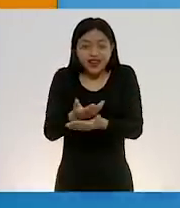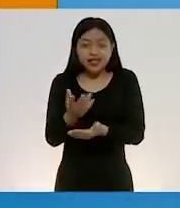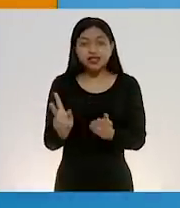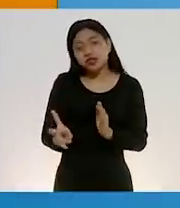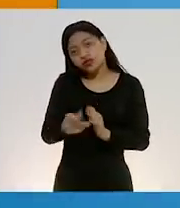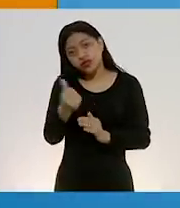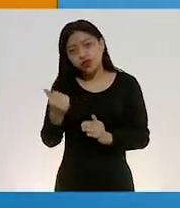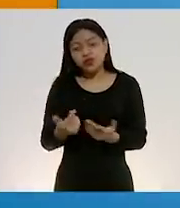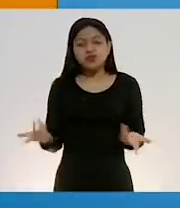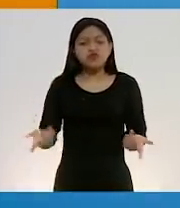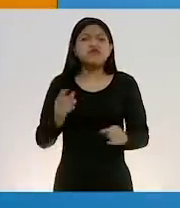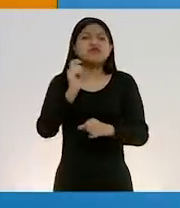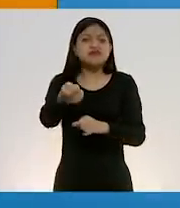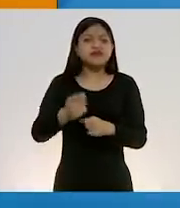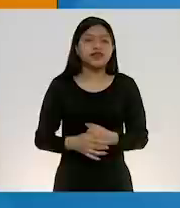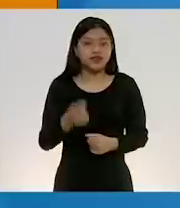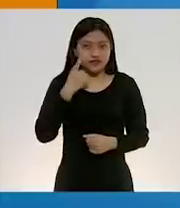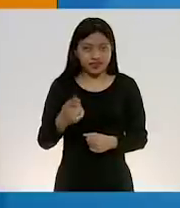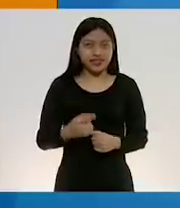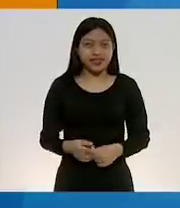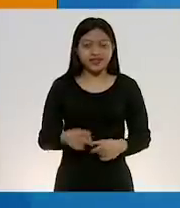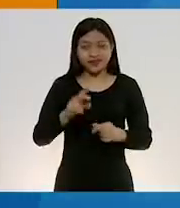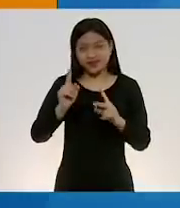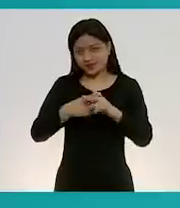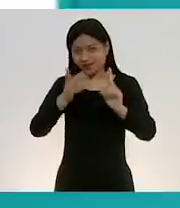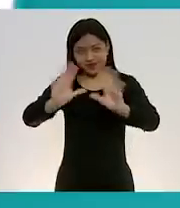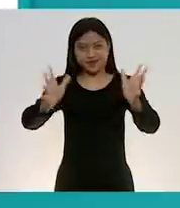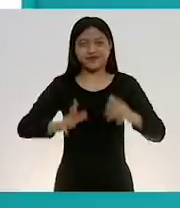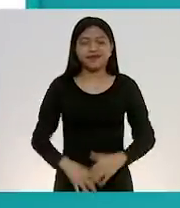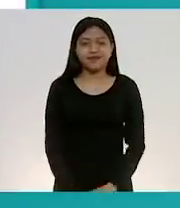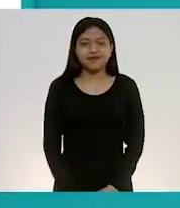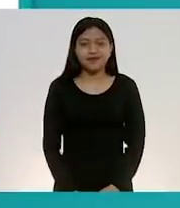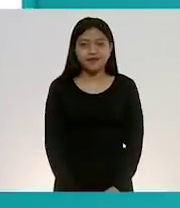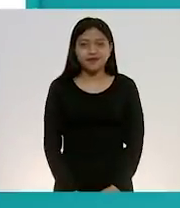Pues vamos a ver un video porque esto comienza ya.